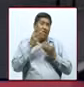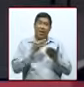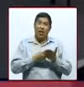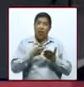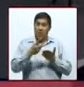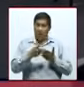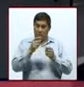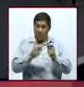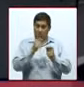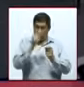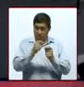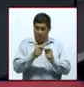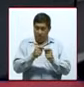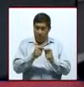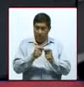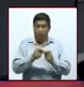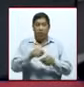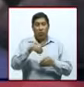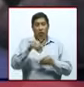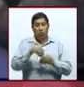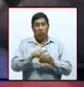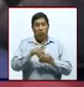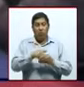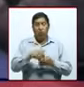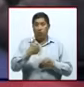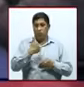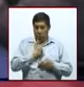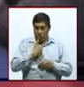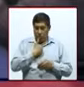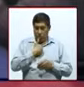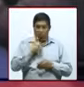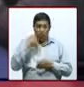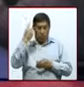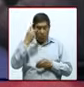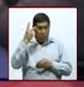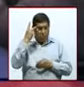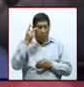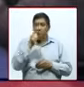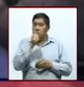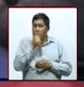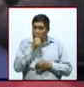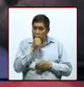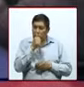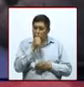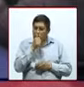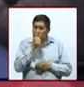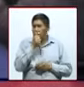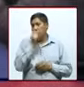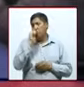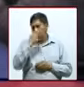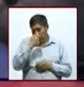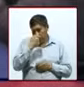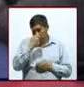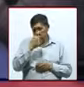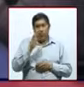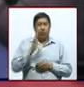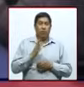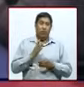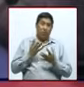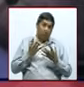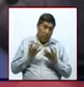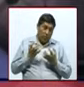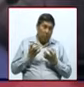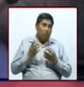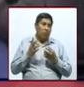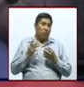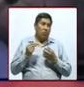planteamiento específico, ¿no? Elecciones primarias cerradas. Él pretende, obviamente, a través de ese mecanismo, porque